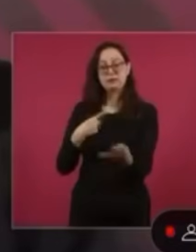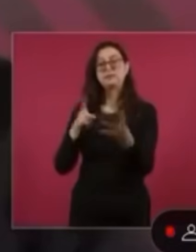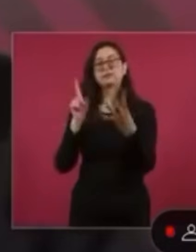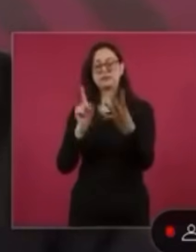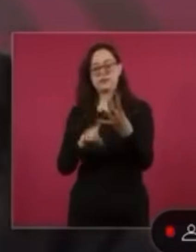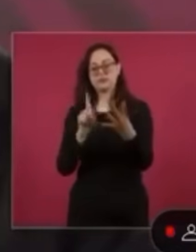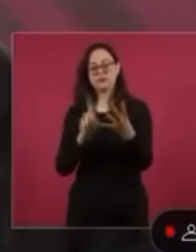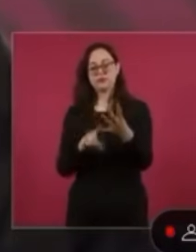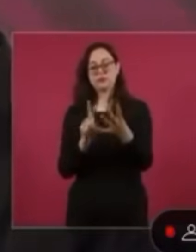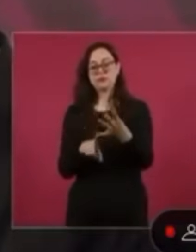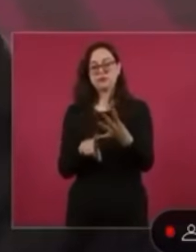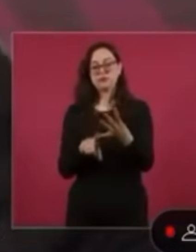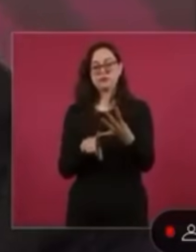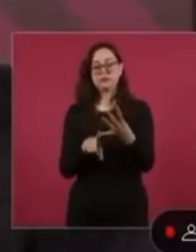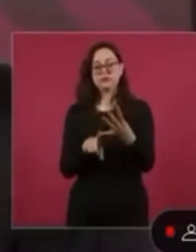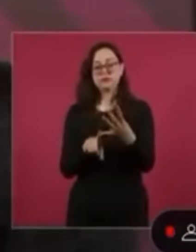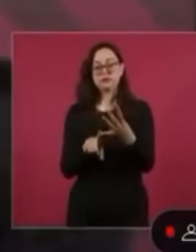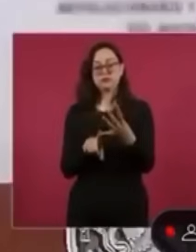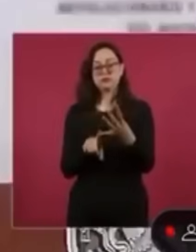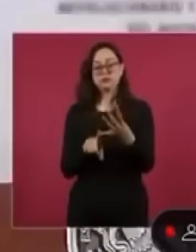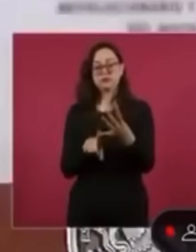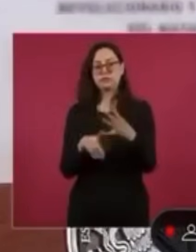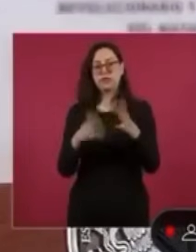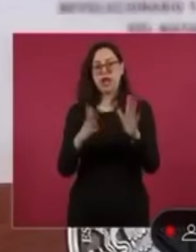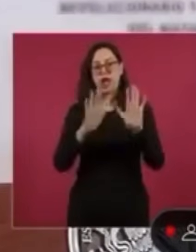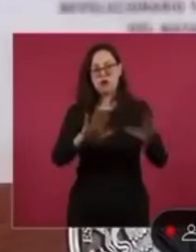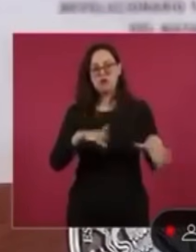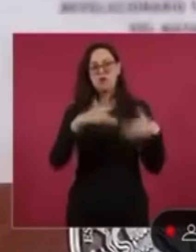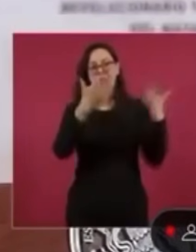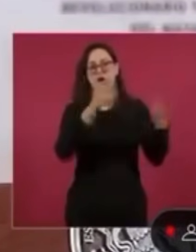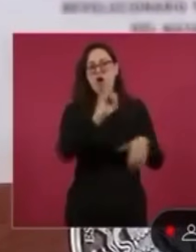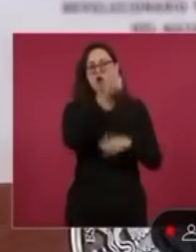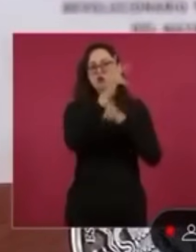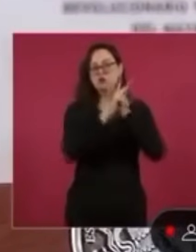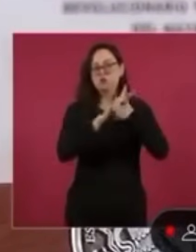Cuarto, que no haya injerencismo.